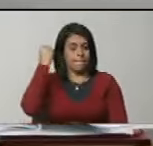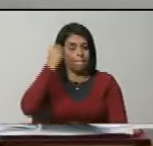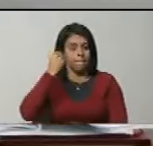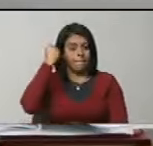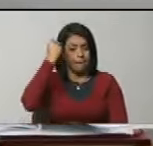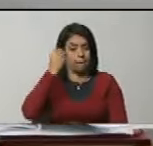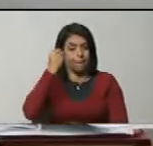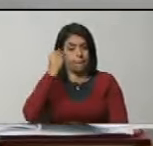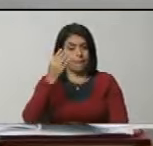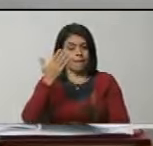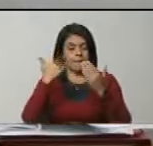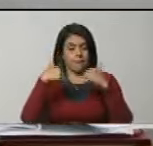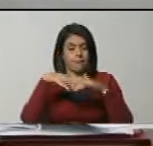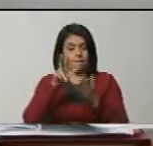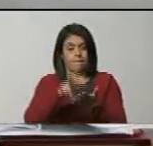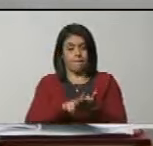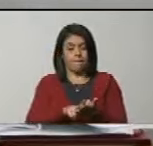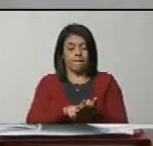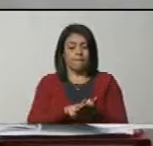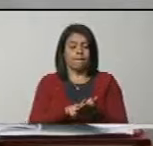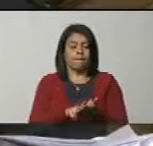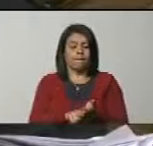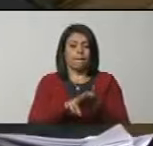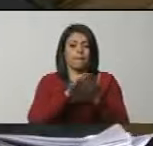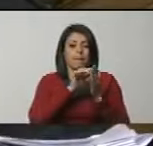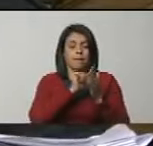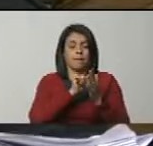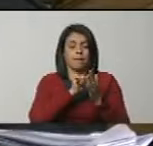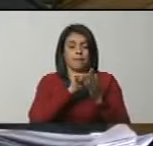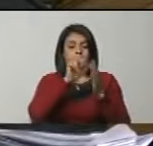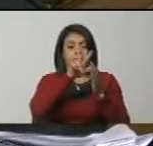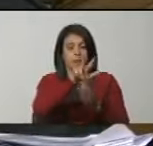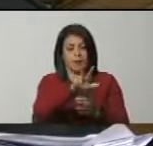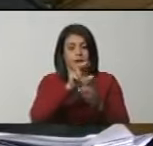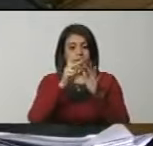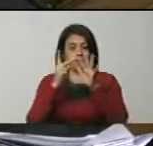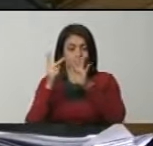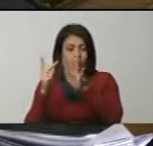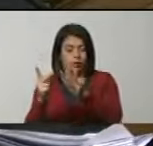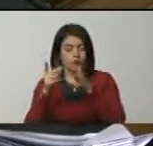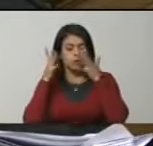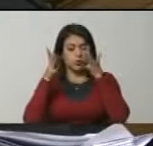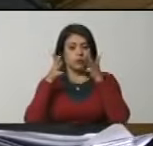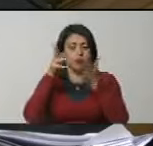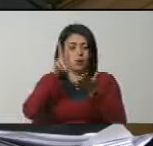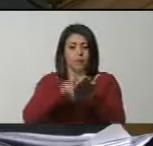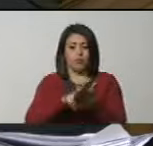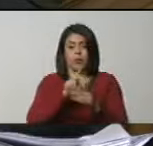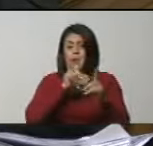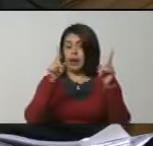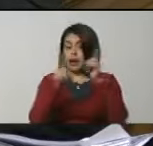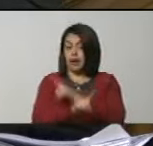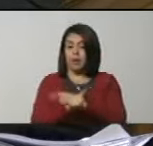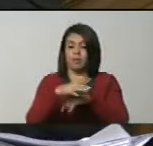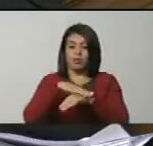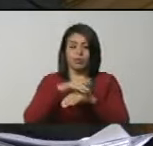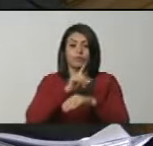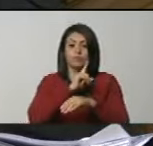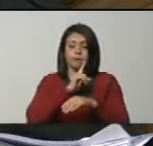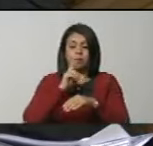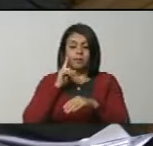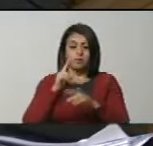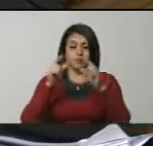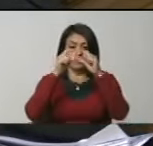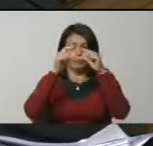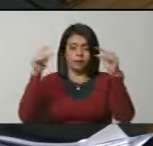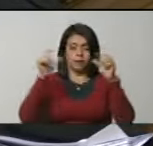consideración el acápite. Aprobado. Siguiente. Trigésimo séptimo. Se sugiere aprobar con modificación la denominación del